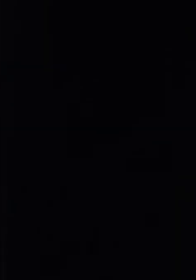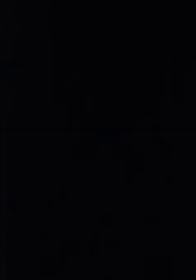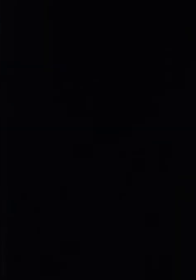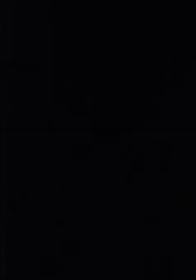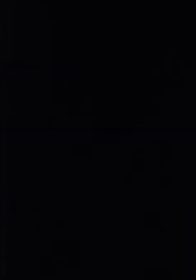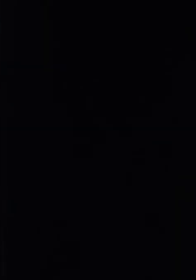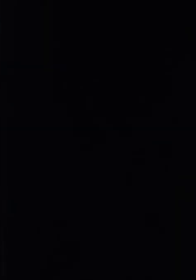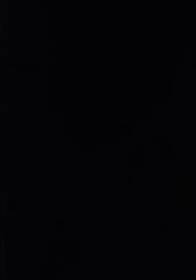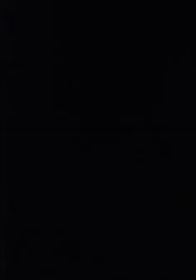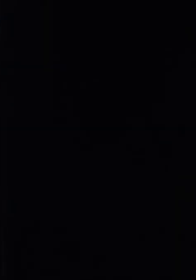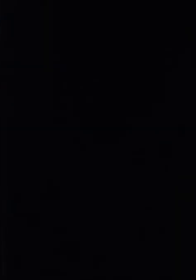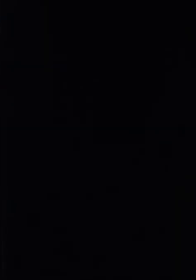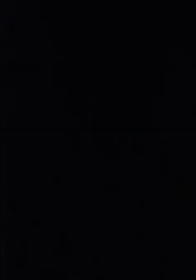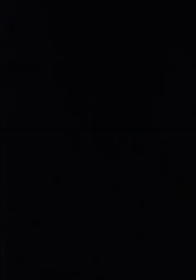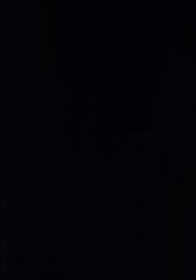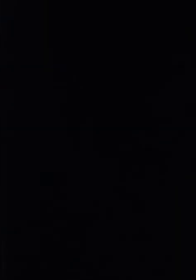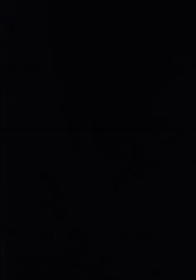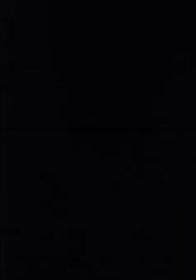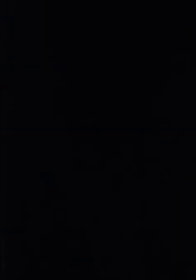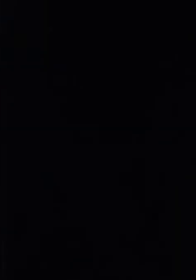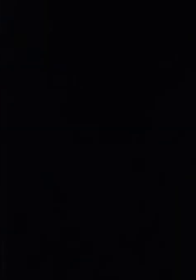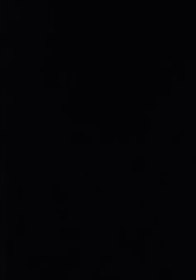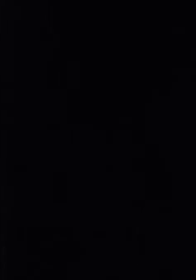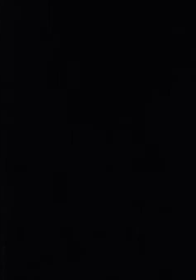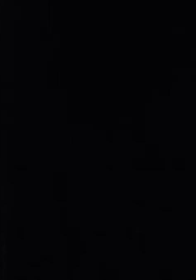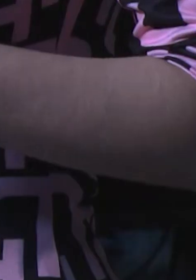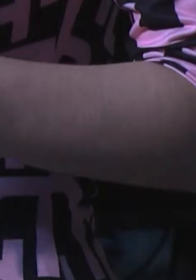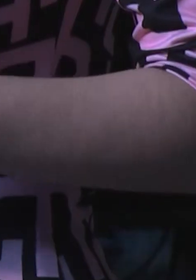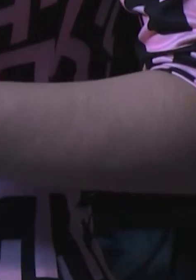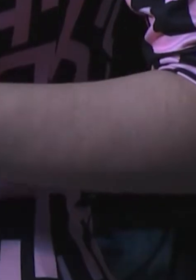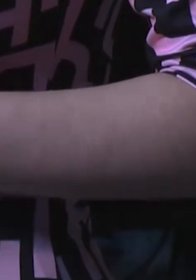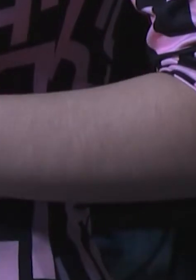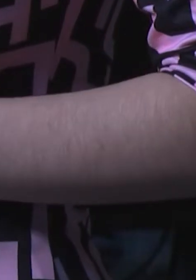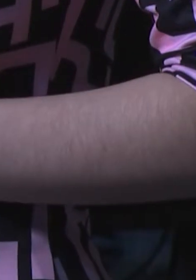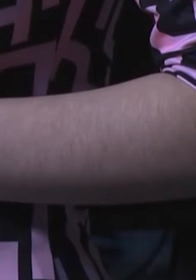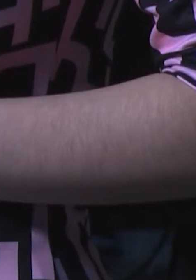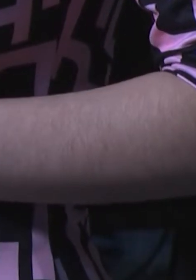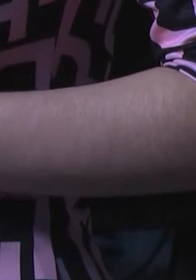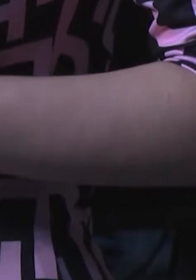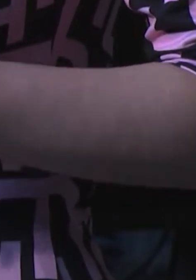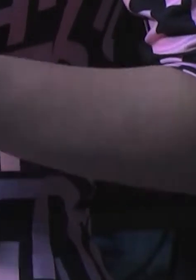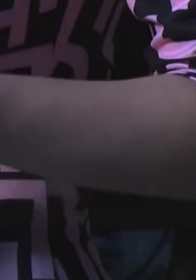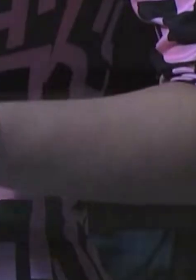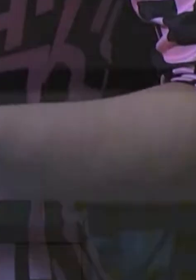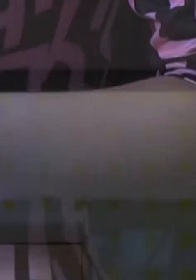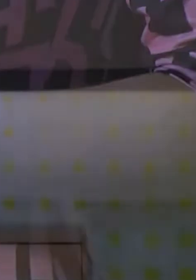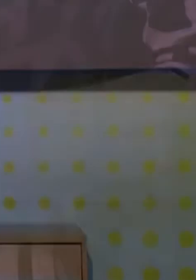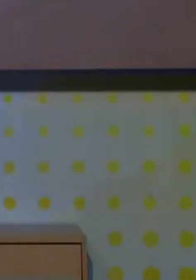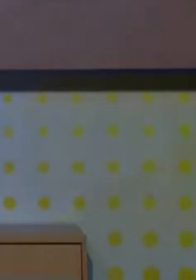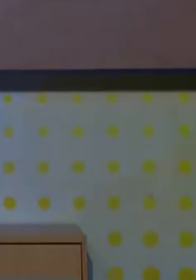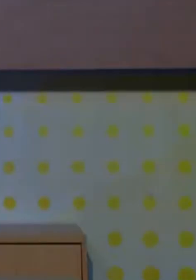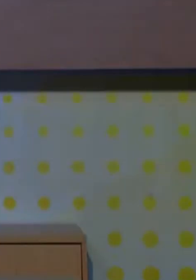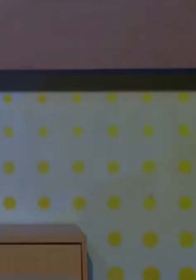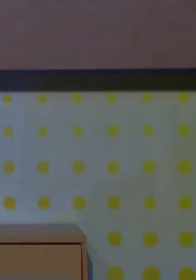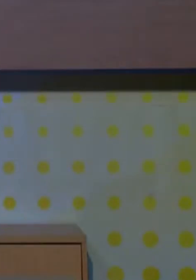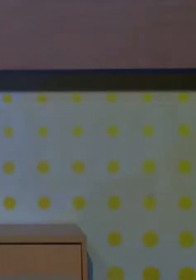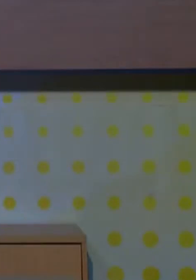Ambiente se promueven las alternativas necesarias para la eliminación de esos gases para no afectar a los sectores productivos y